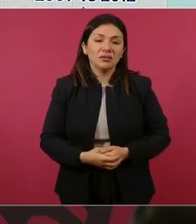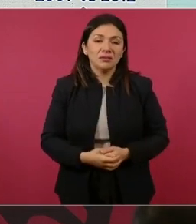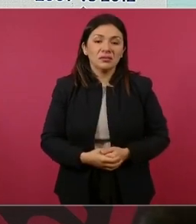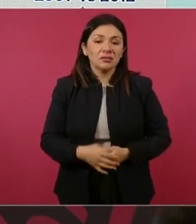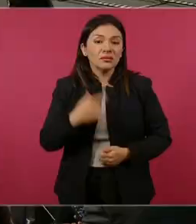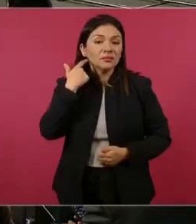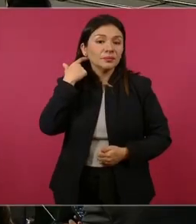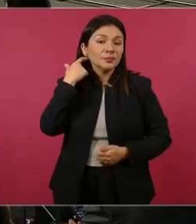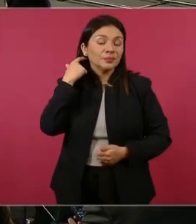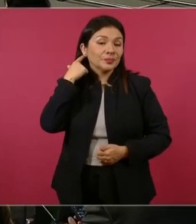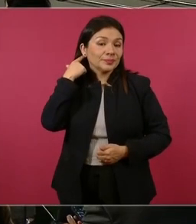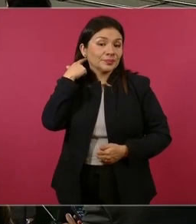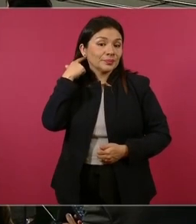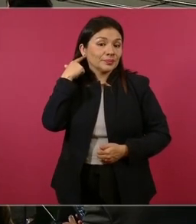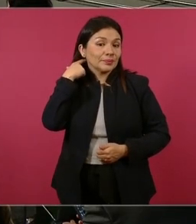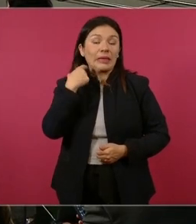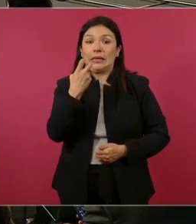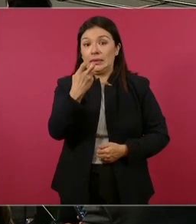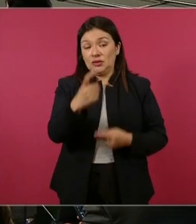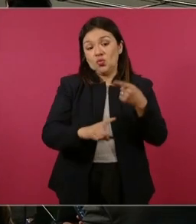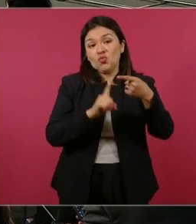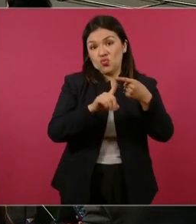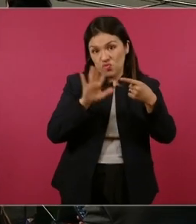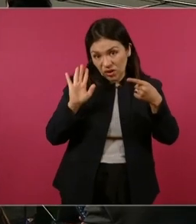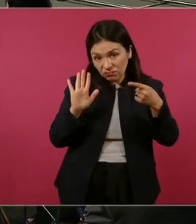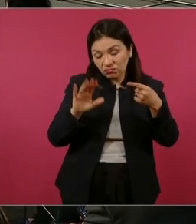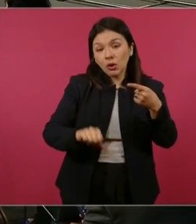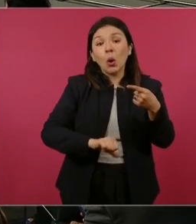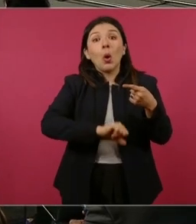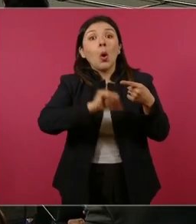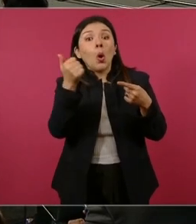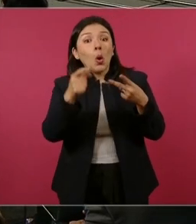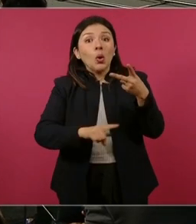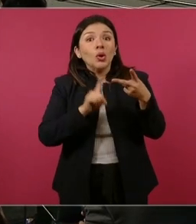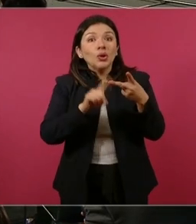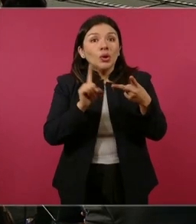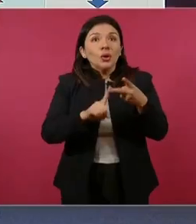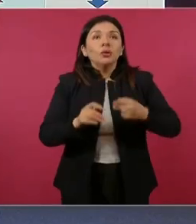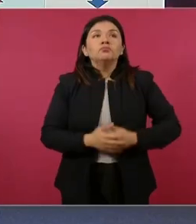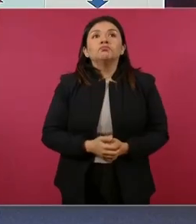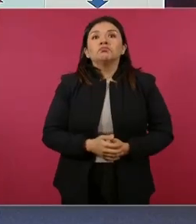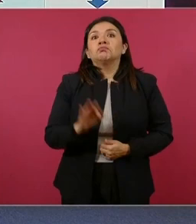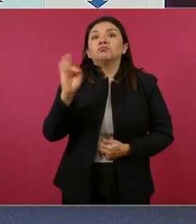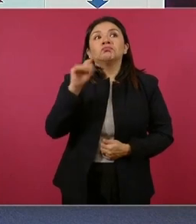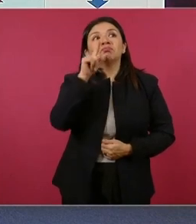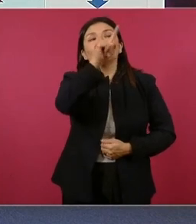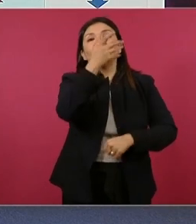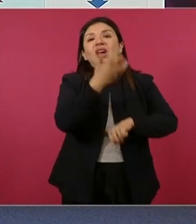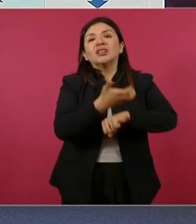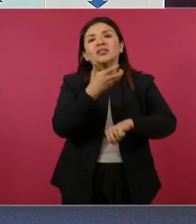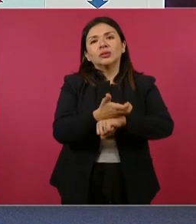Entonces, esa es una. Lo otro, que se lo hayan pedido de Estados